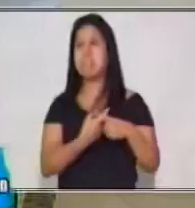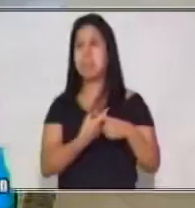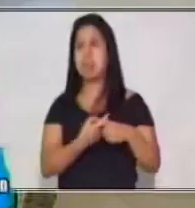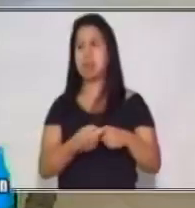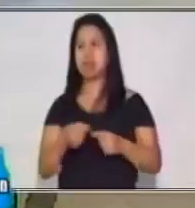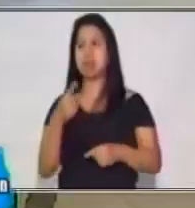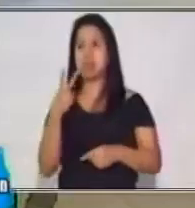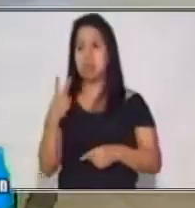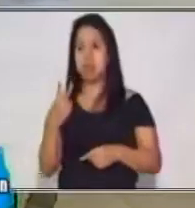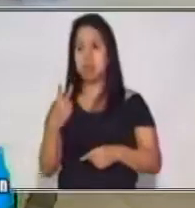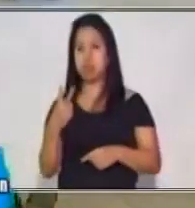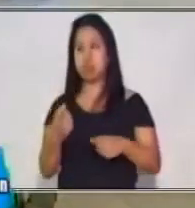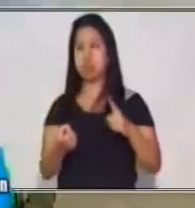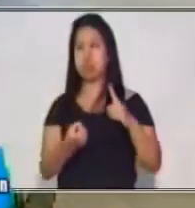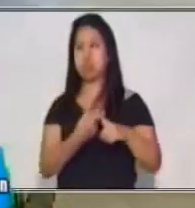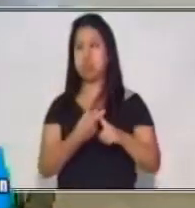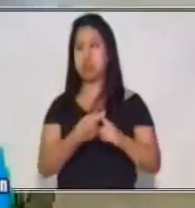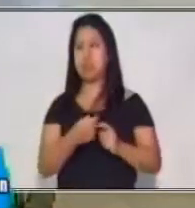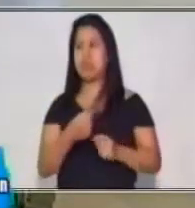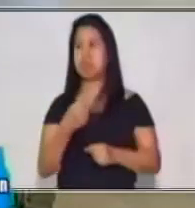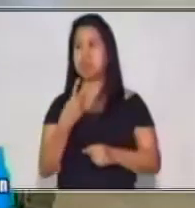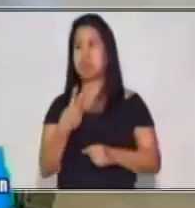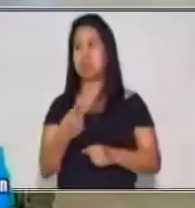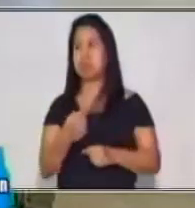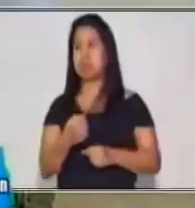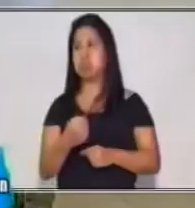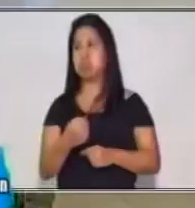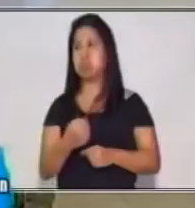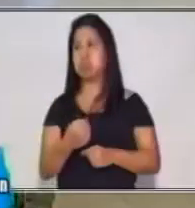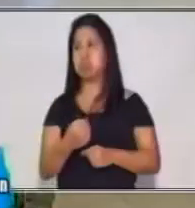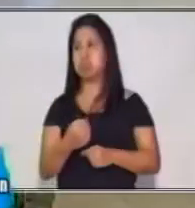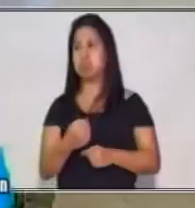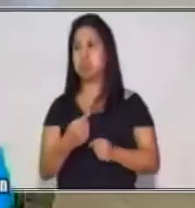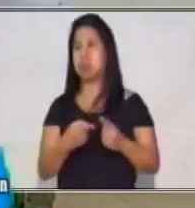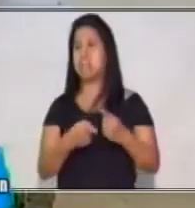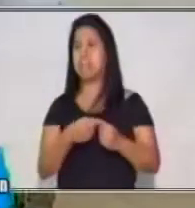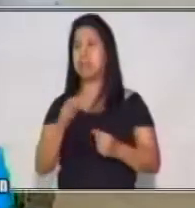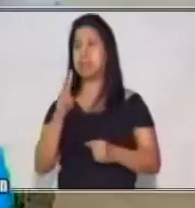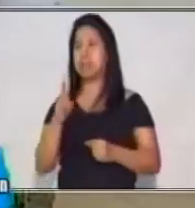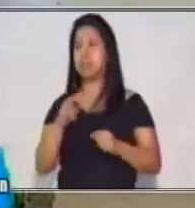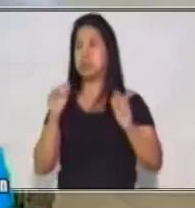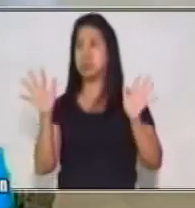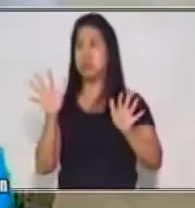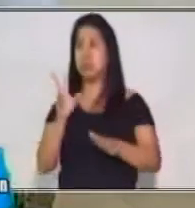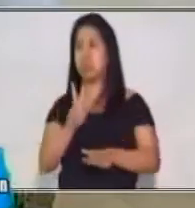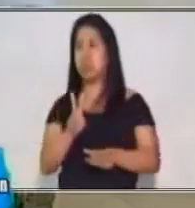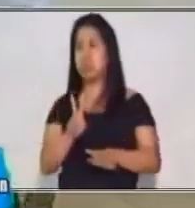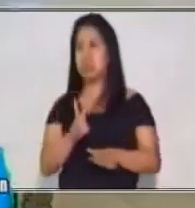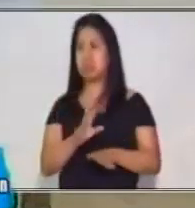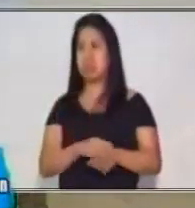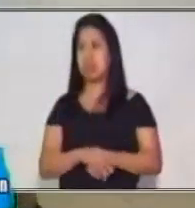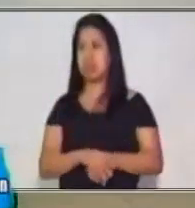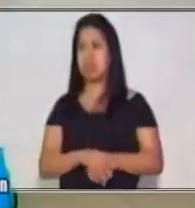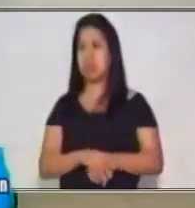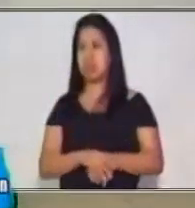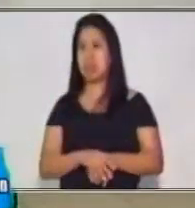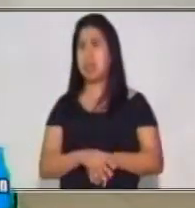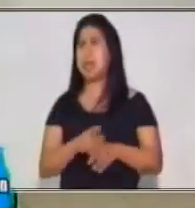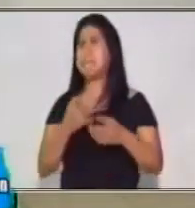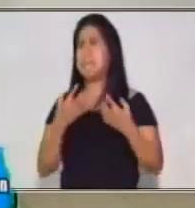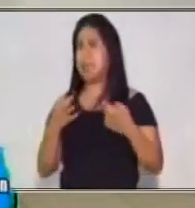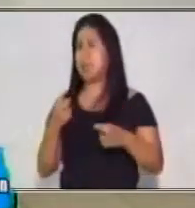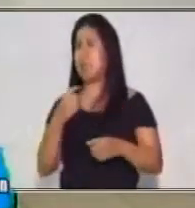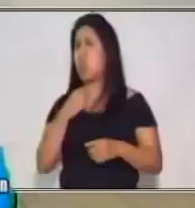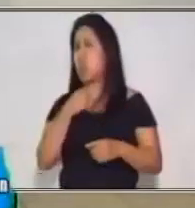conteo. Vamos a ver. 1 más 3 4 más 2,